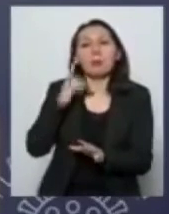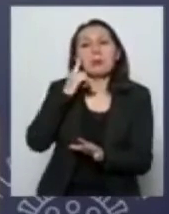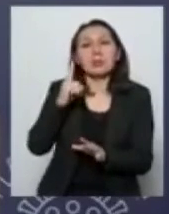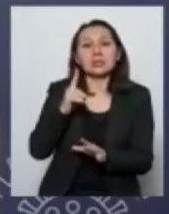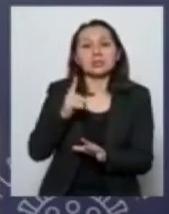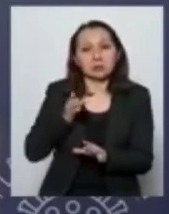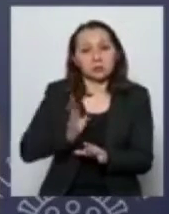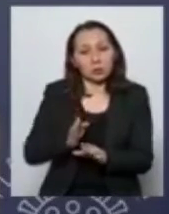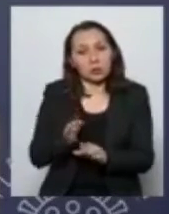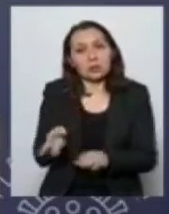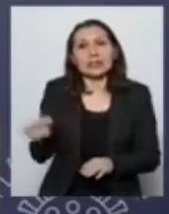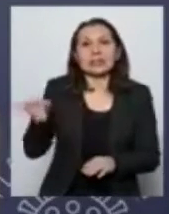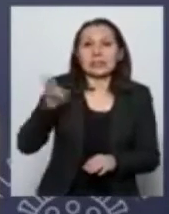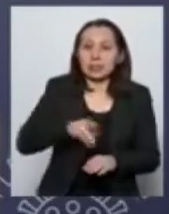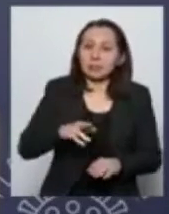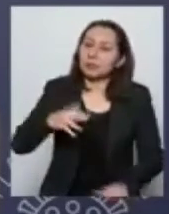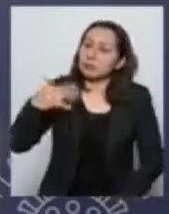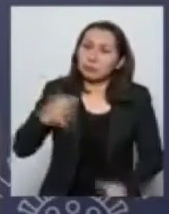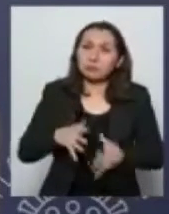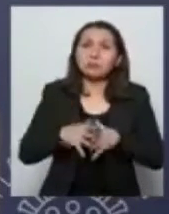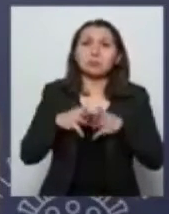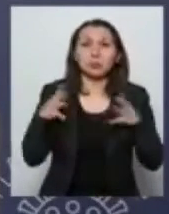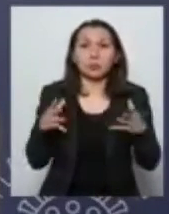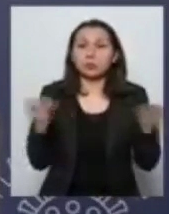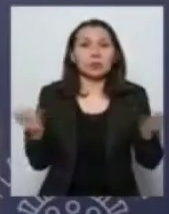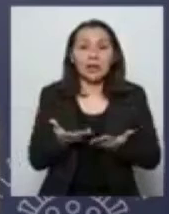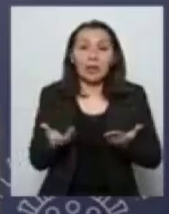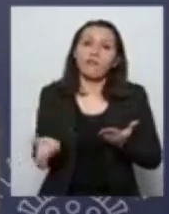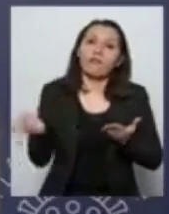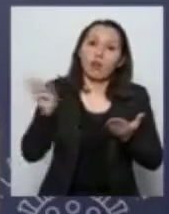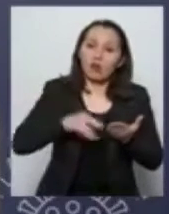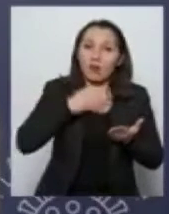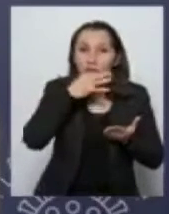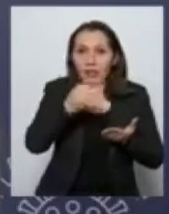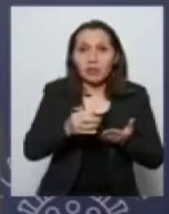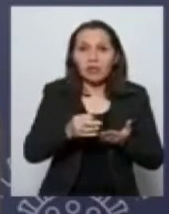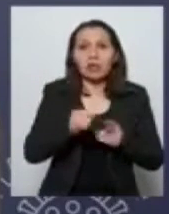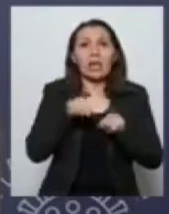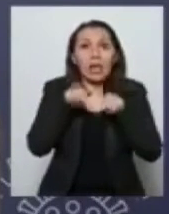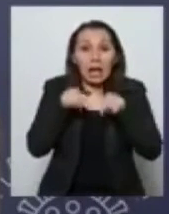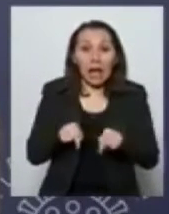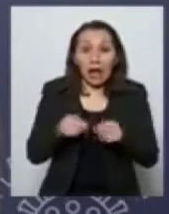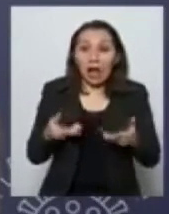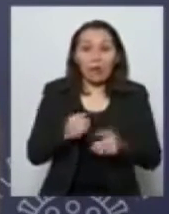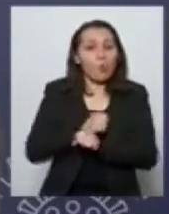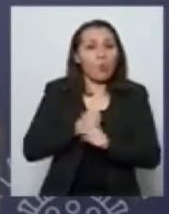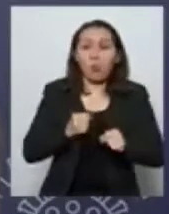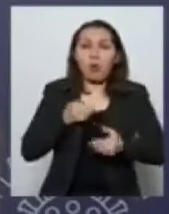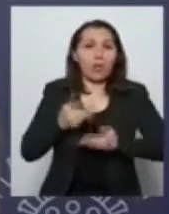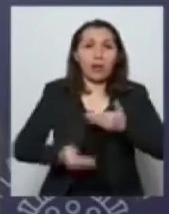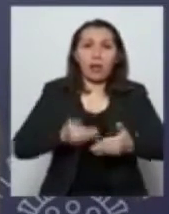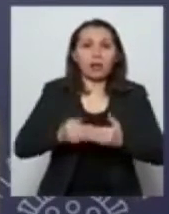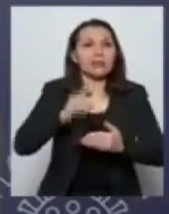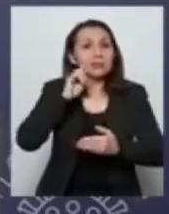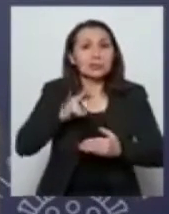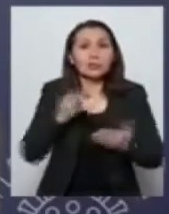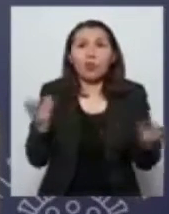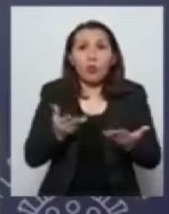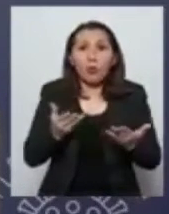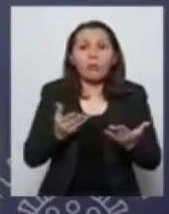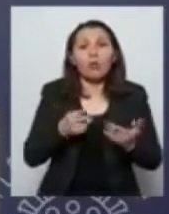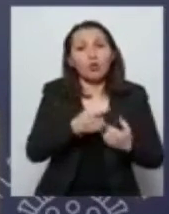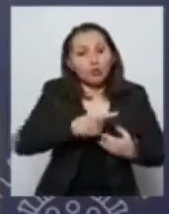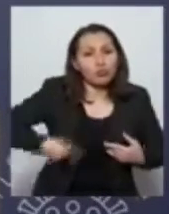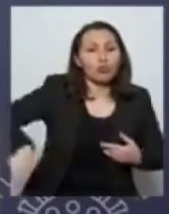también de hacer un énfasis tremendo en que no, esto no puede avanzar sin la colaboración